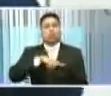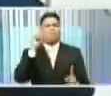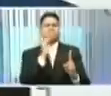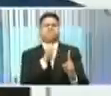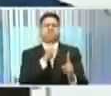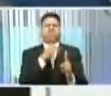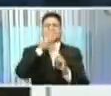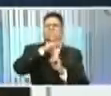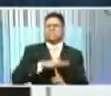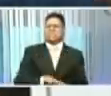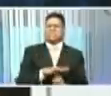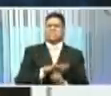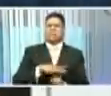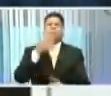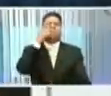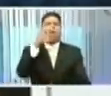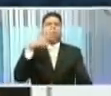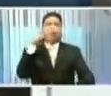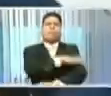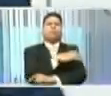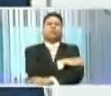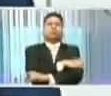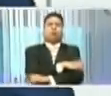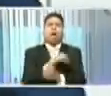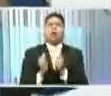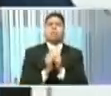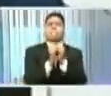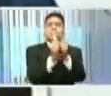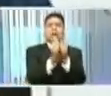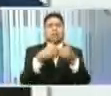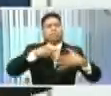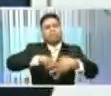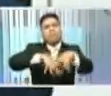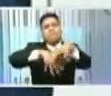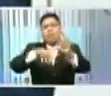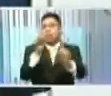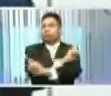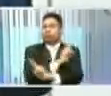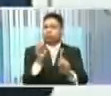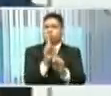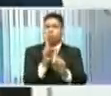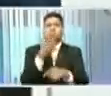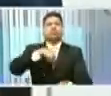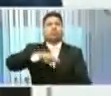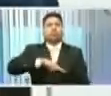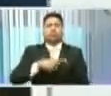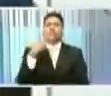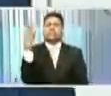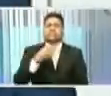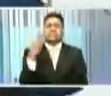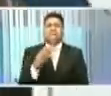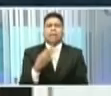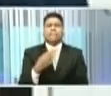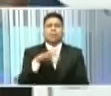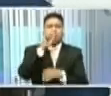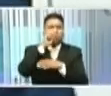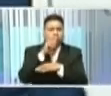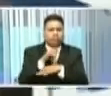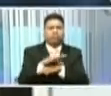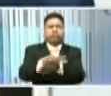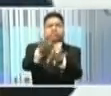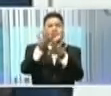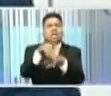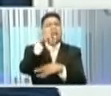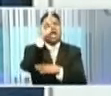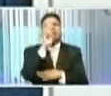pueblo opositor que acompaña las causas que ellos lideran. Nosotros le mandamos siempre un mensaje de respeto, de